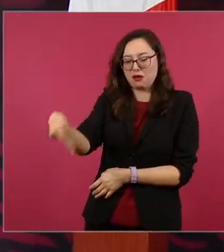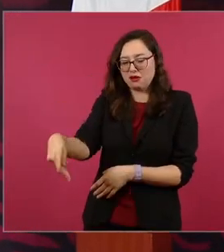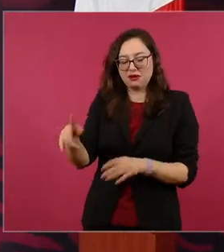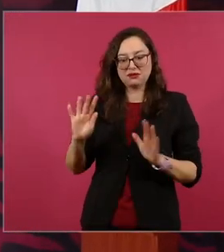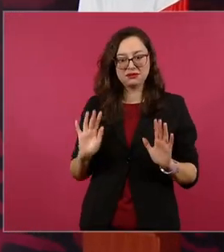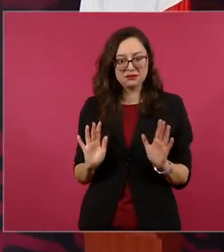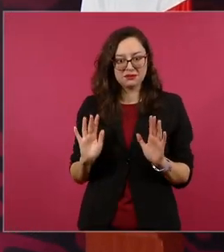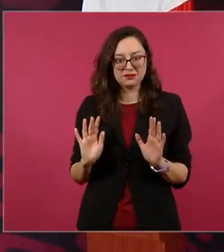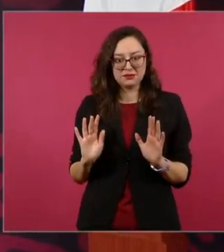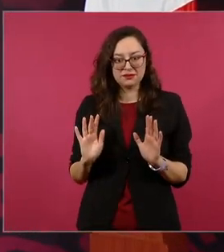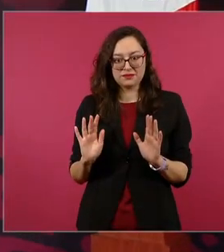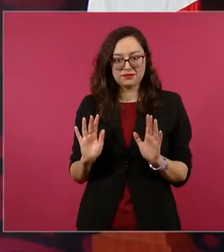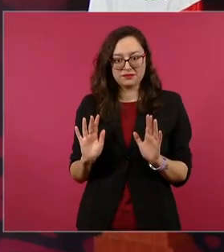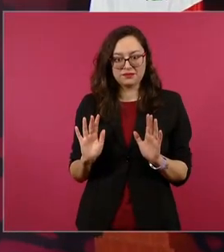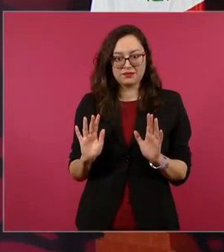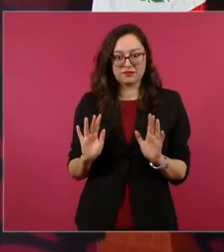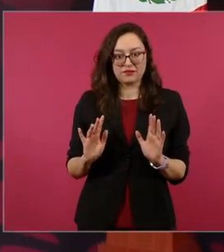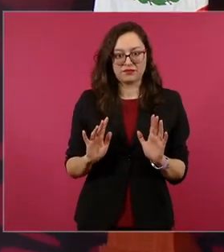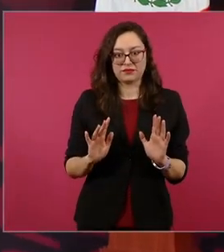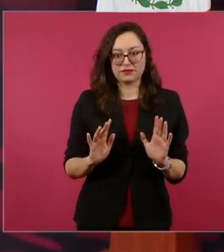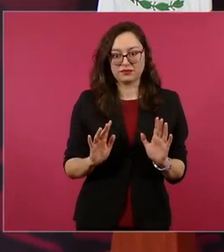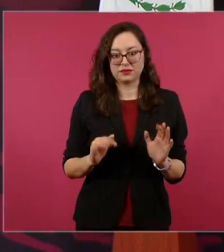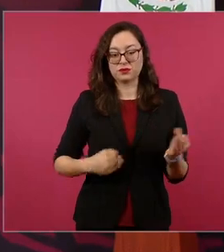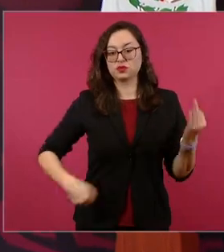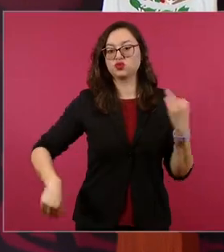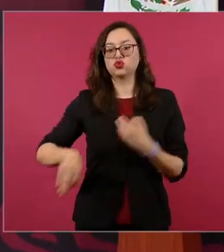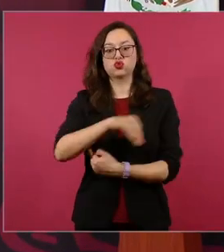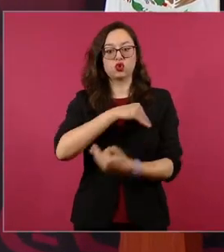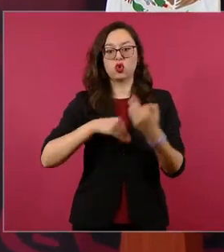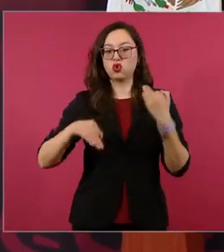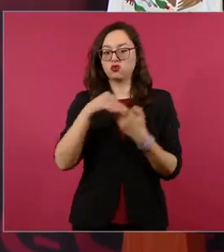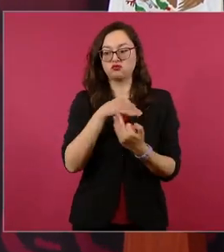para tomar todas las decisiones.